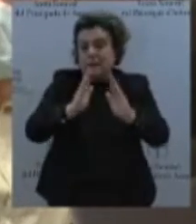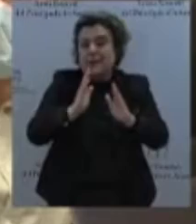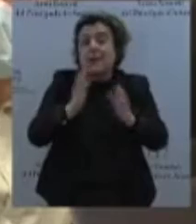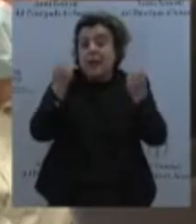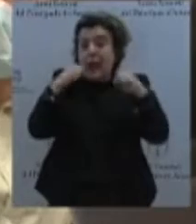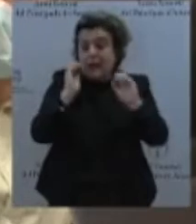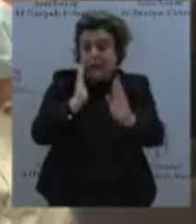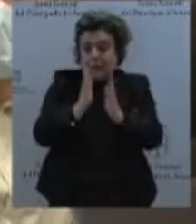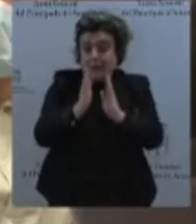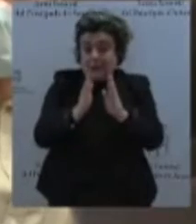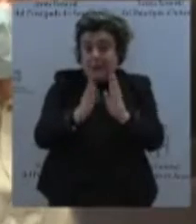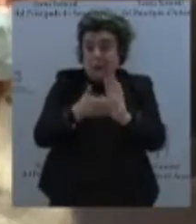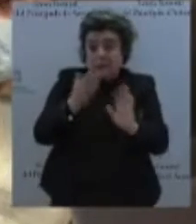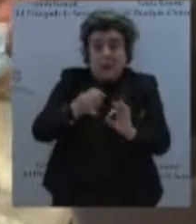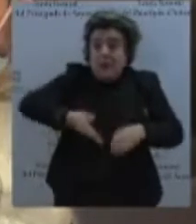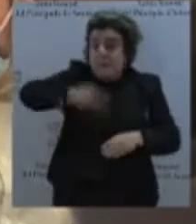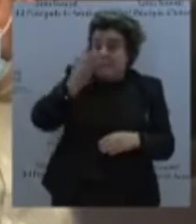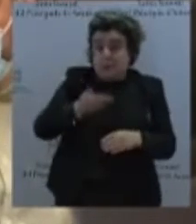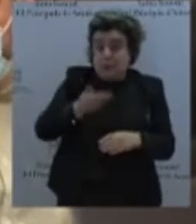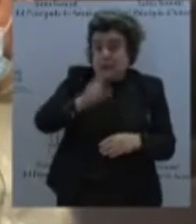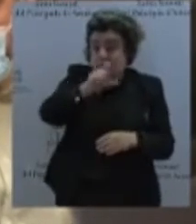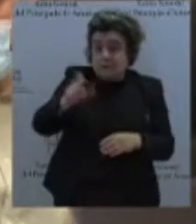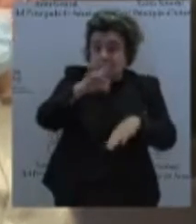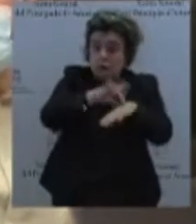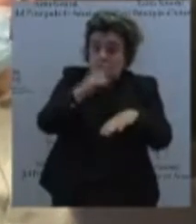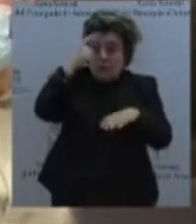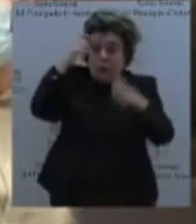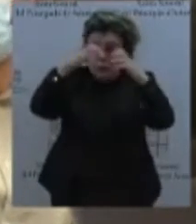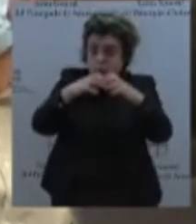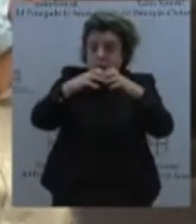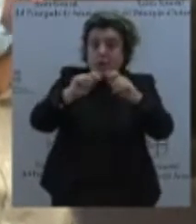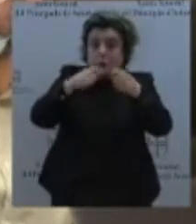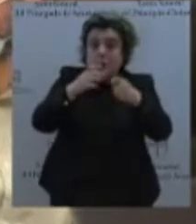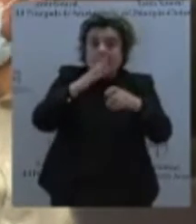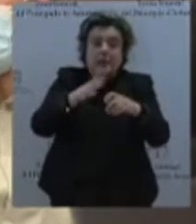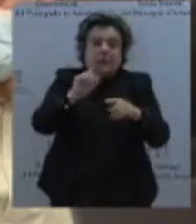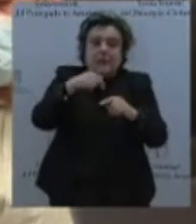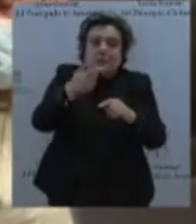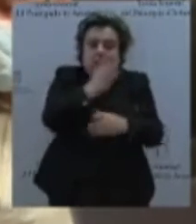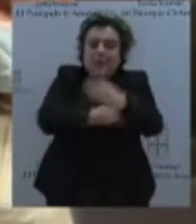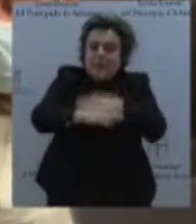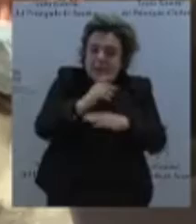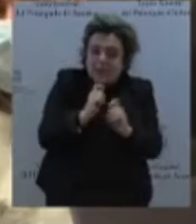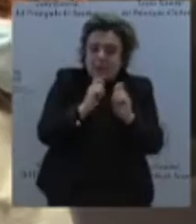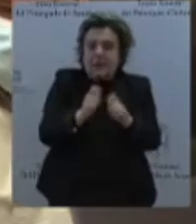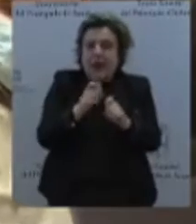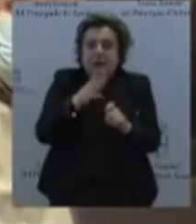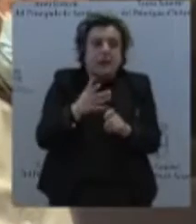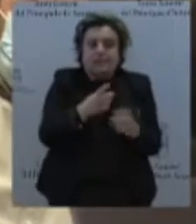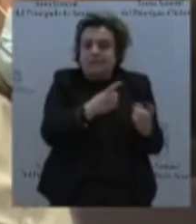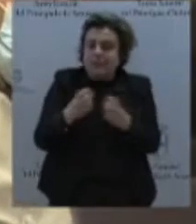entre los que abundan secuelas discapacitantes y que resulta precaria en cuanto a dotación de personal y estructuras en las salas. La